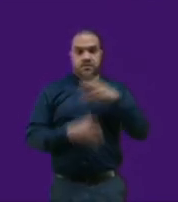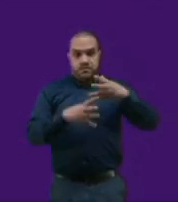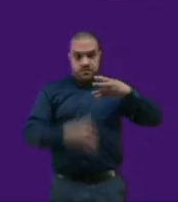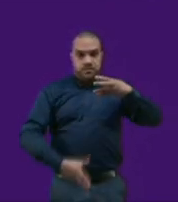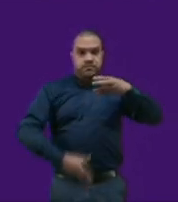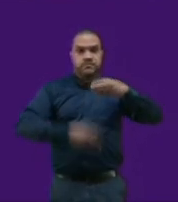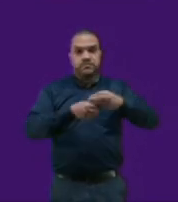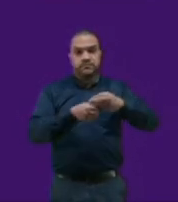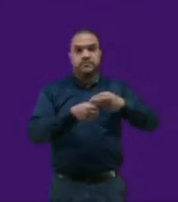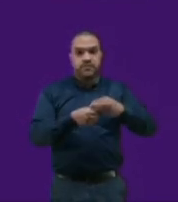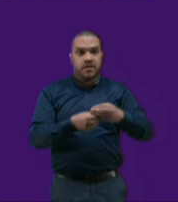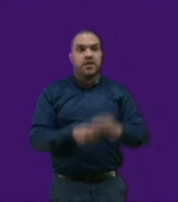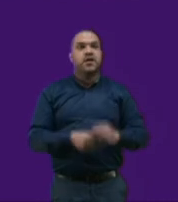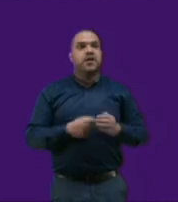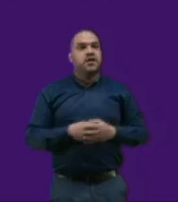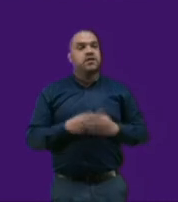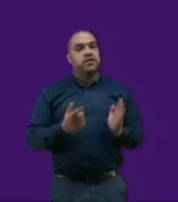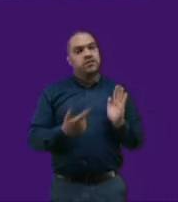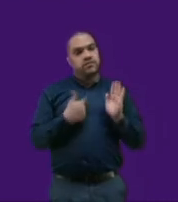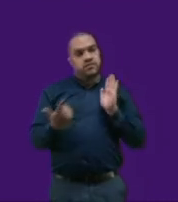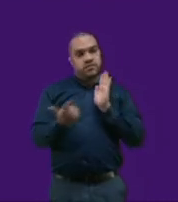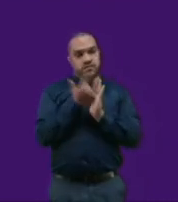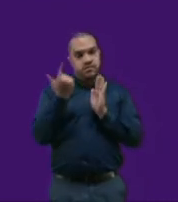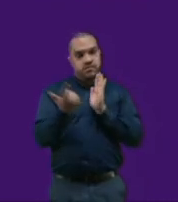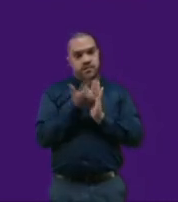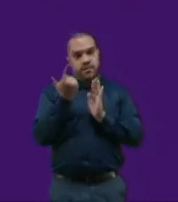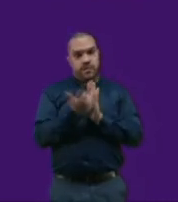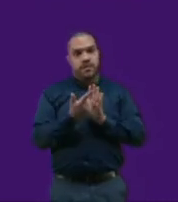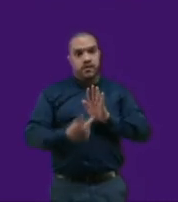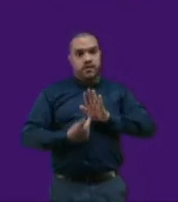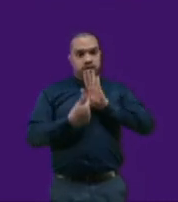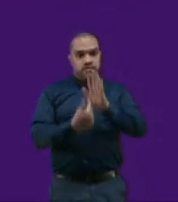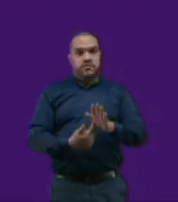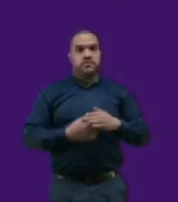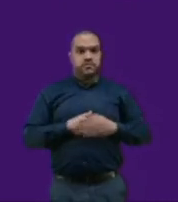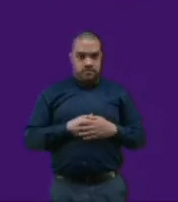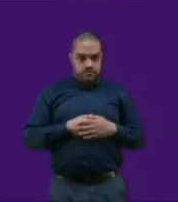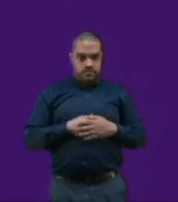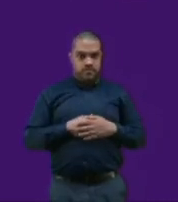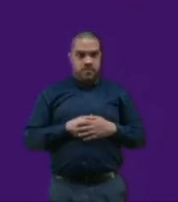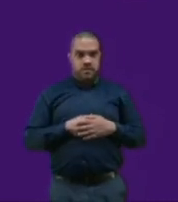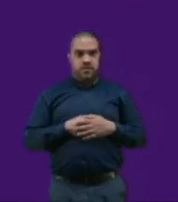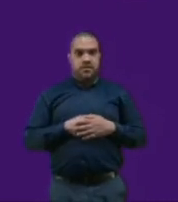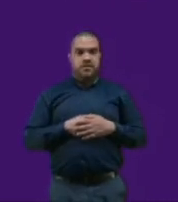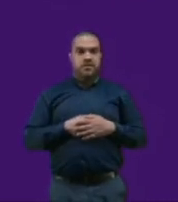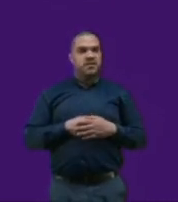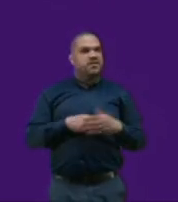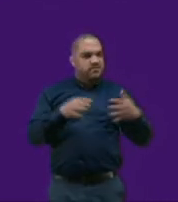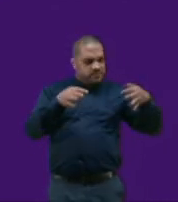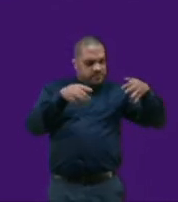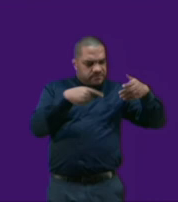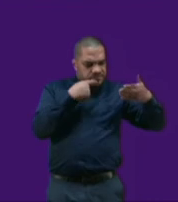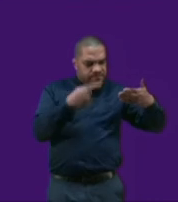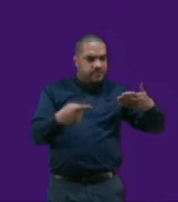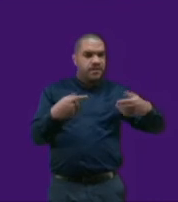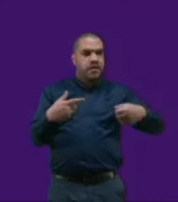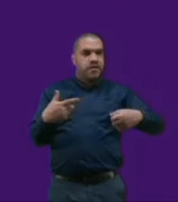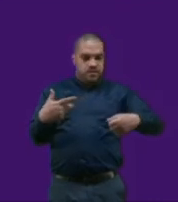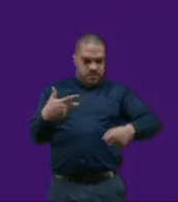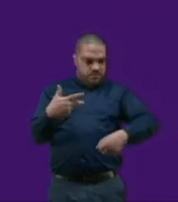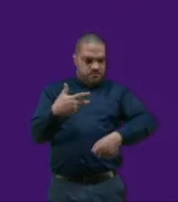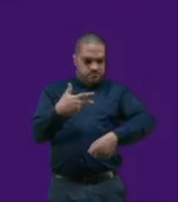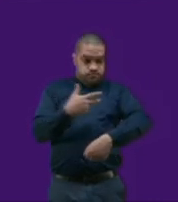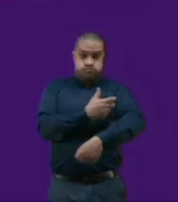Te voy a enviar este libro, que es... El antídoto para tu desconexión. Exactamente.